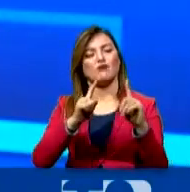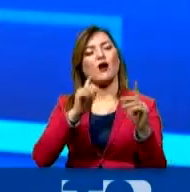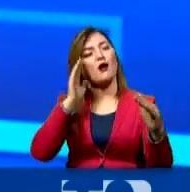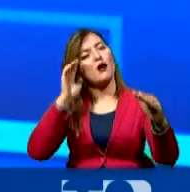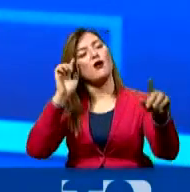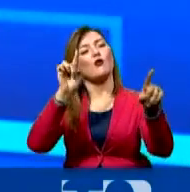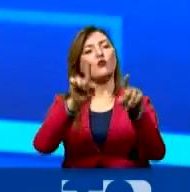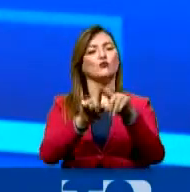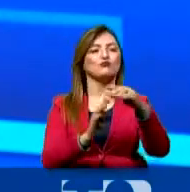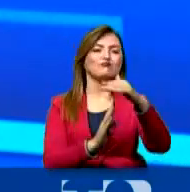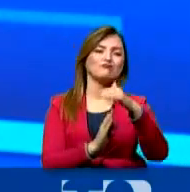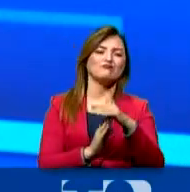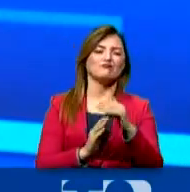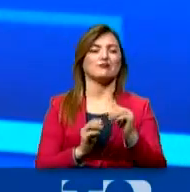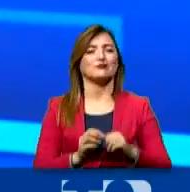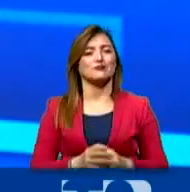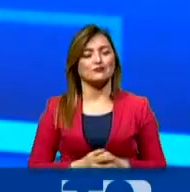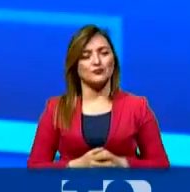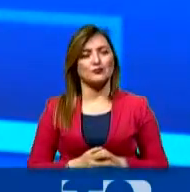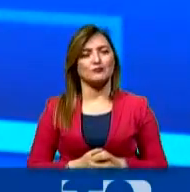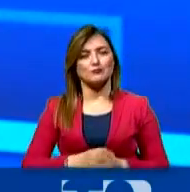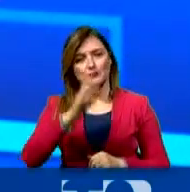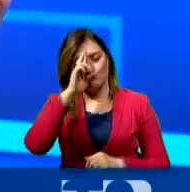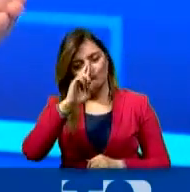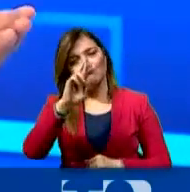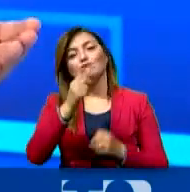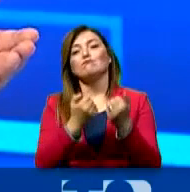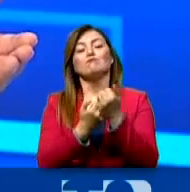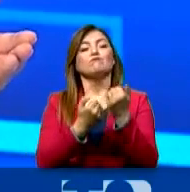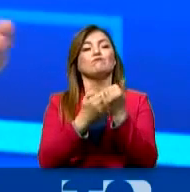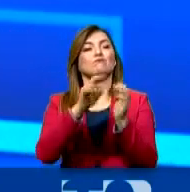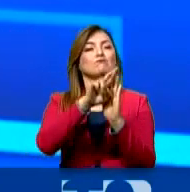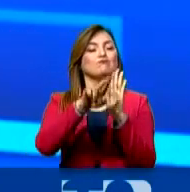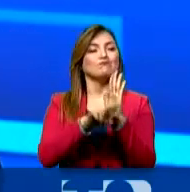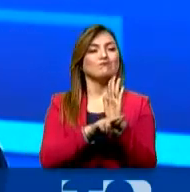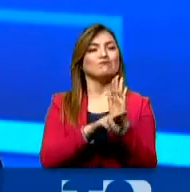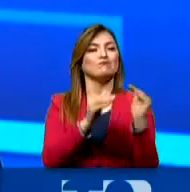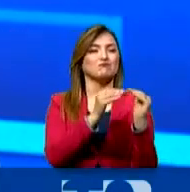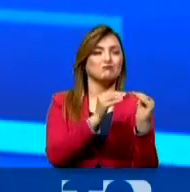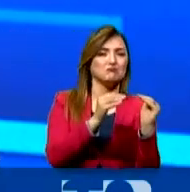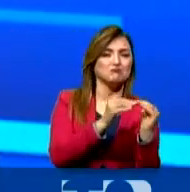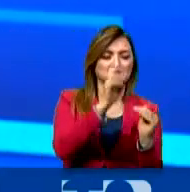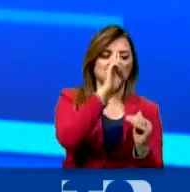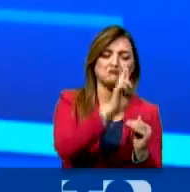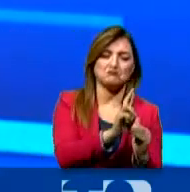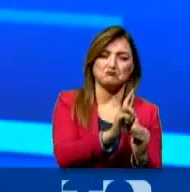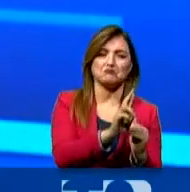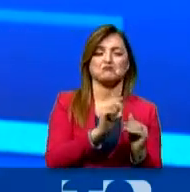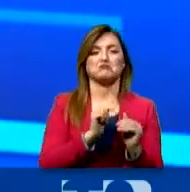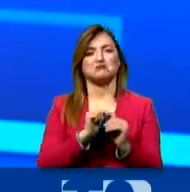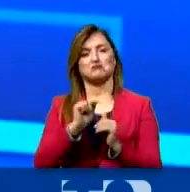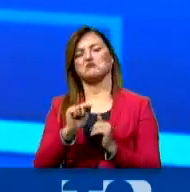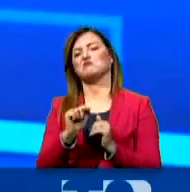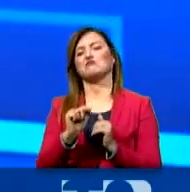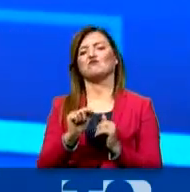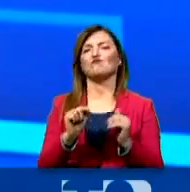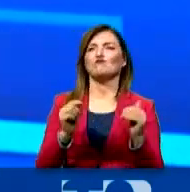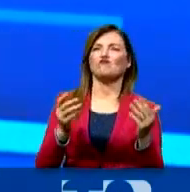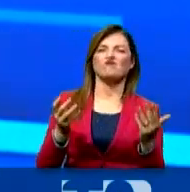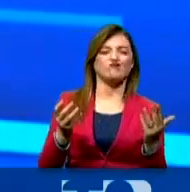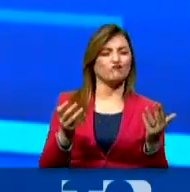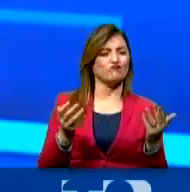impulsar lo que corresponde, como digo, respetando las reglas del juego democrático, sin desbordarse